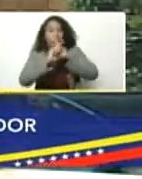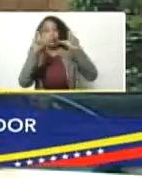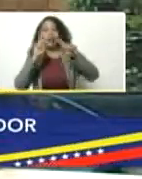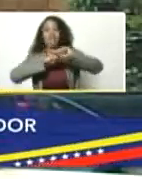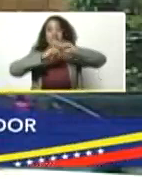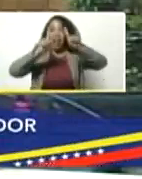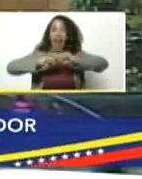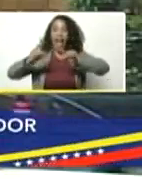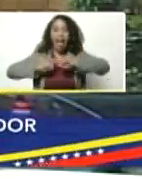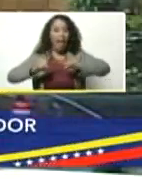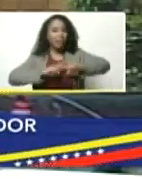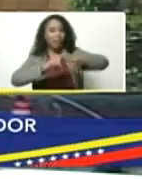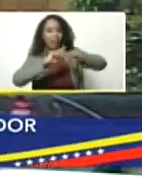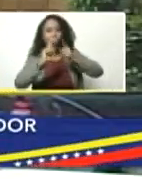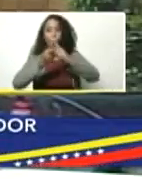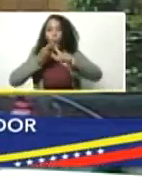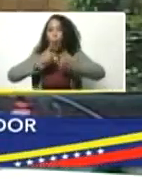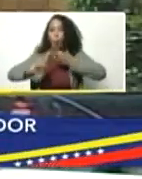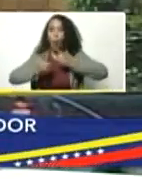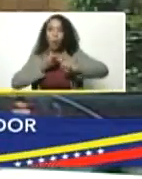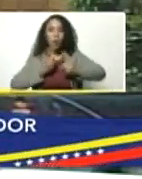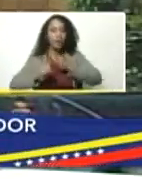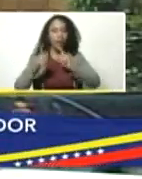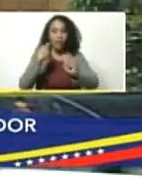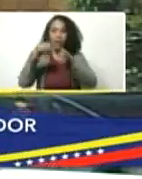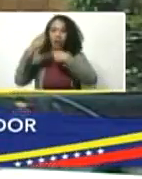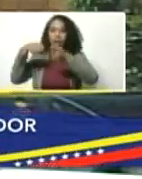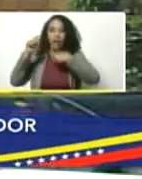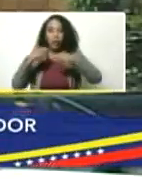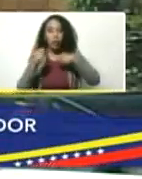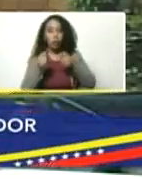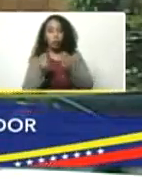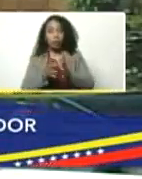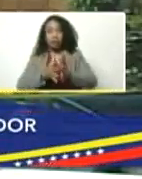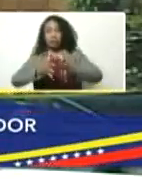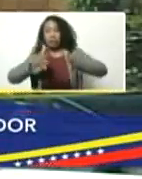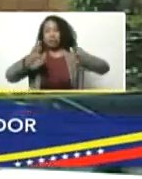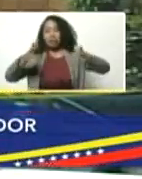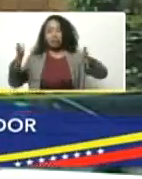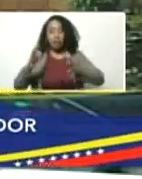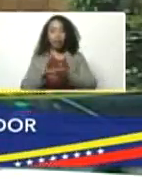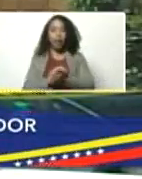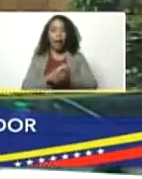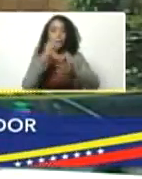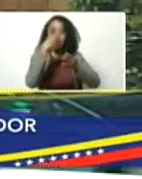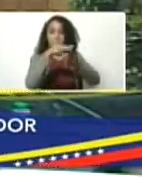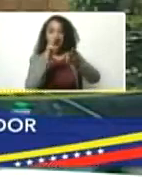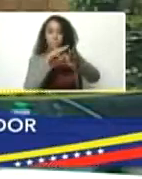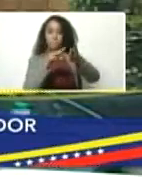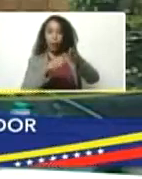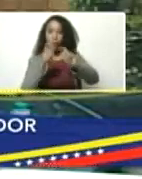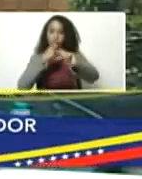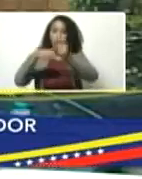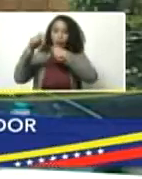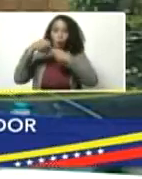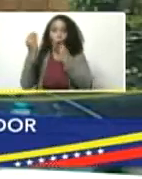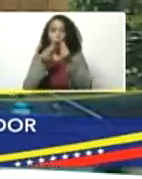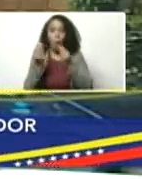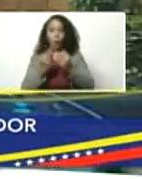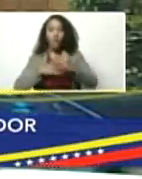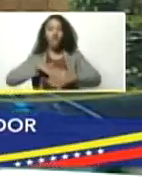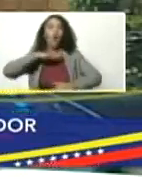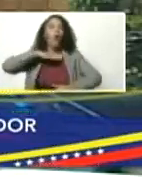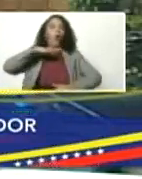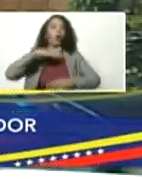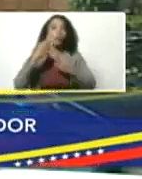diversidad de productos, como la cantidad en productos, como la cantidad de